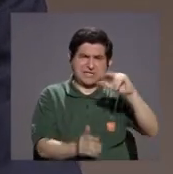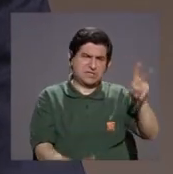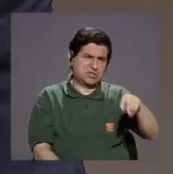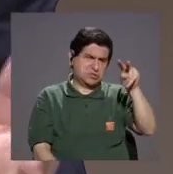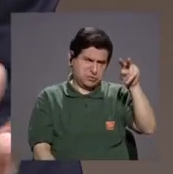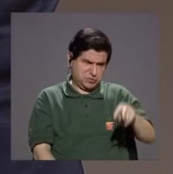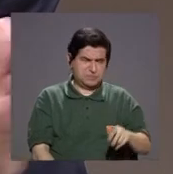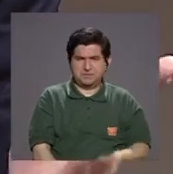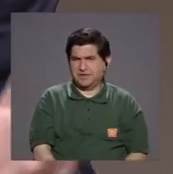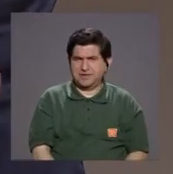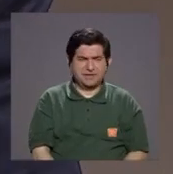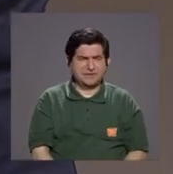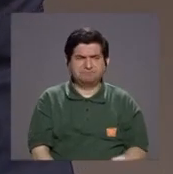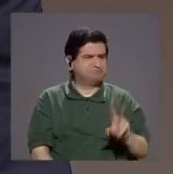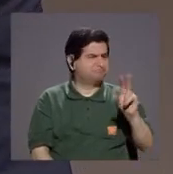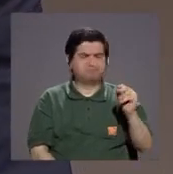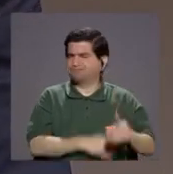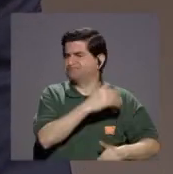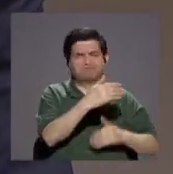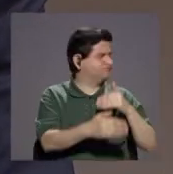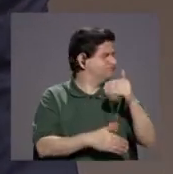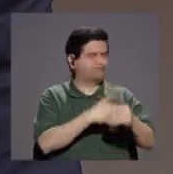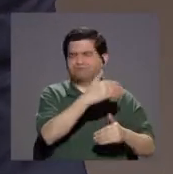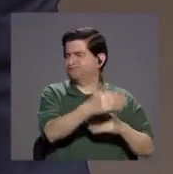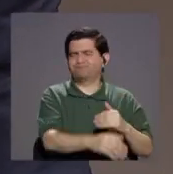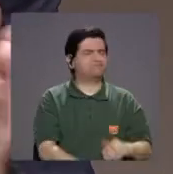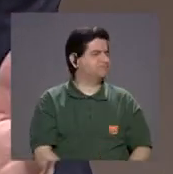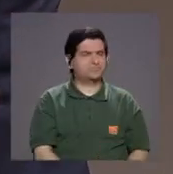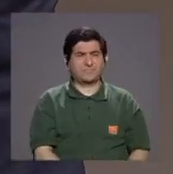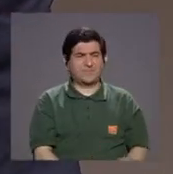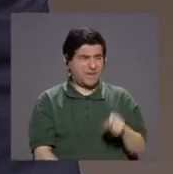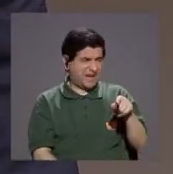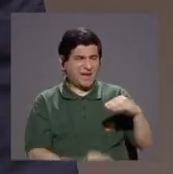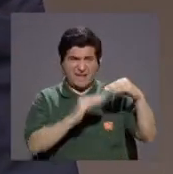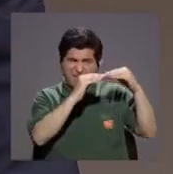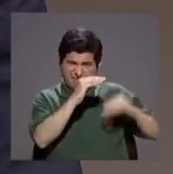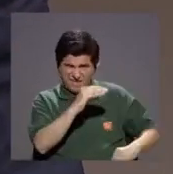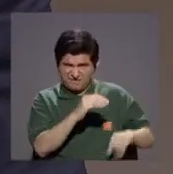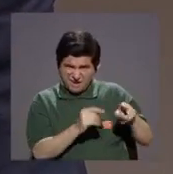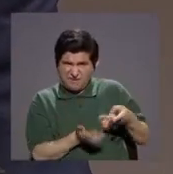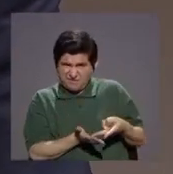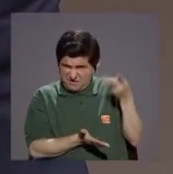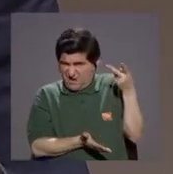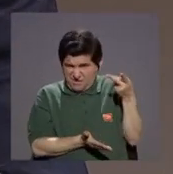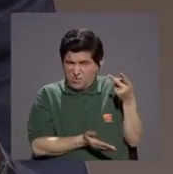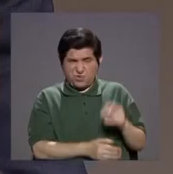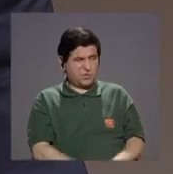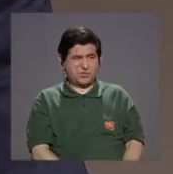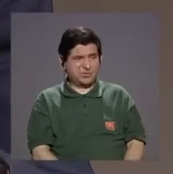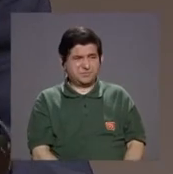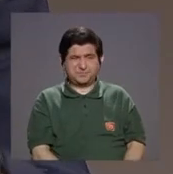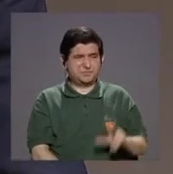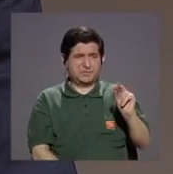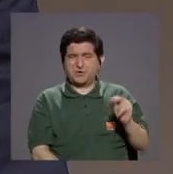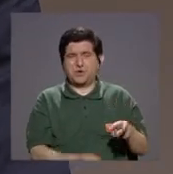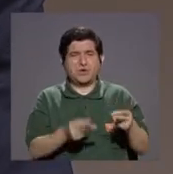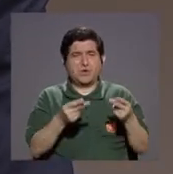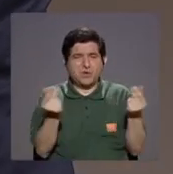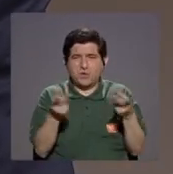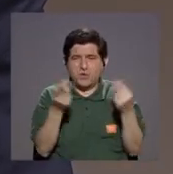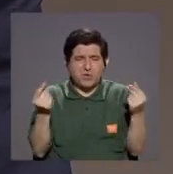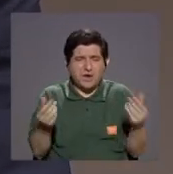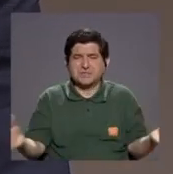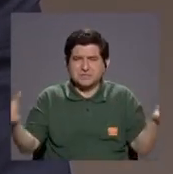no no no la procesan porque simplemente montos por debajo de eso no cubren siquiera los costos asociados